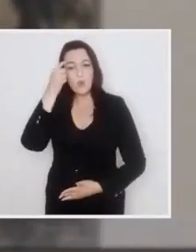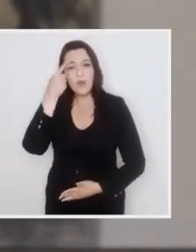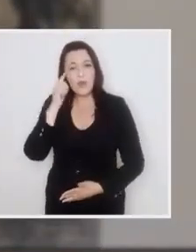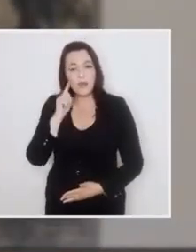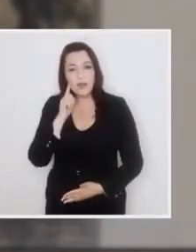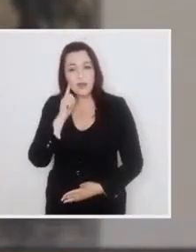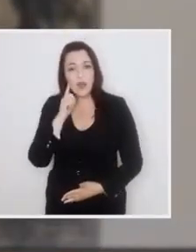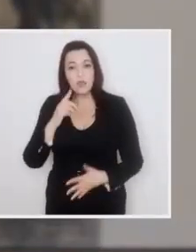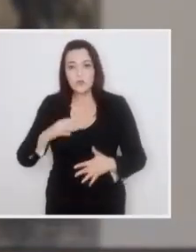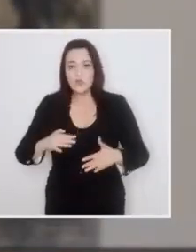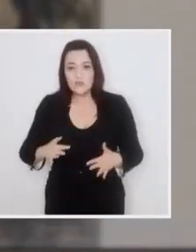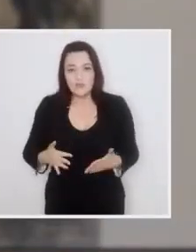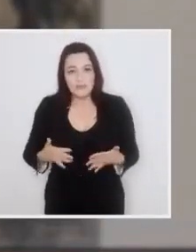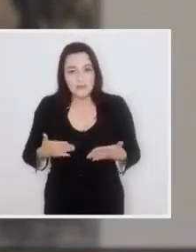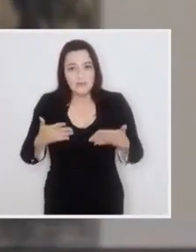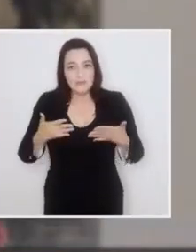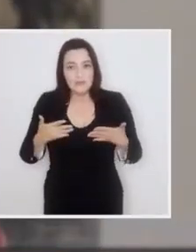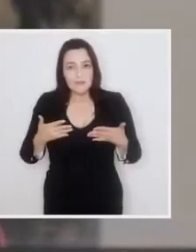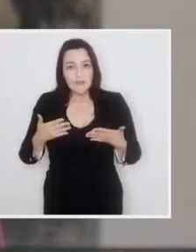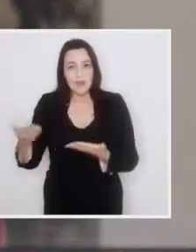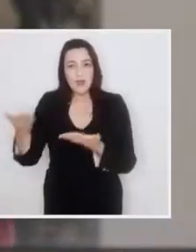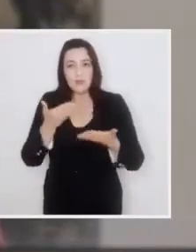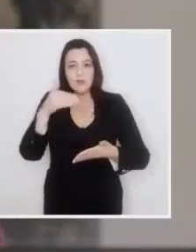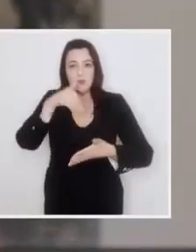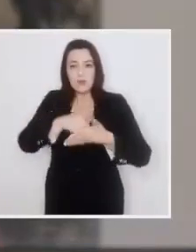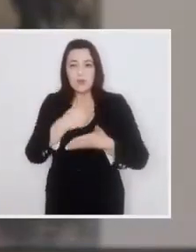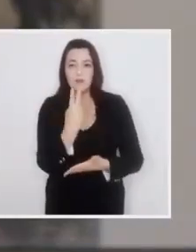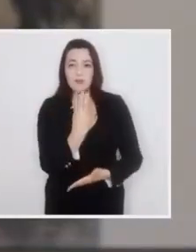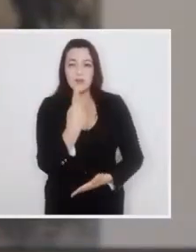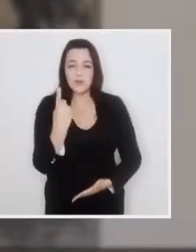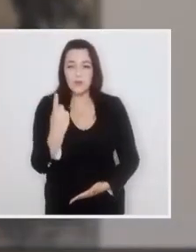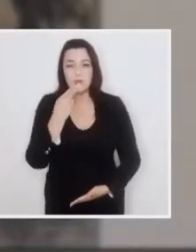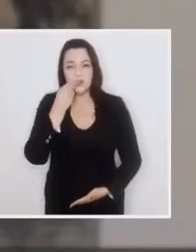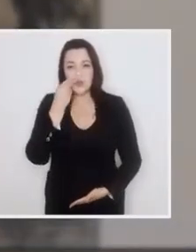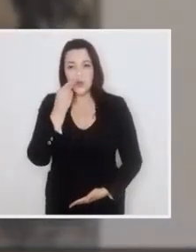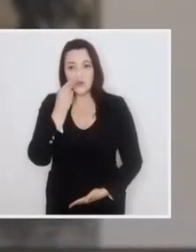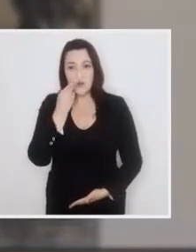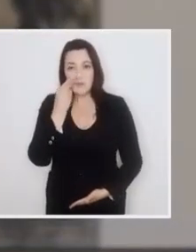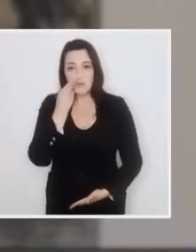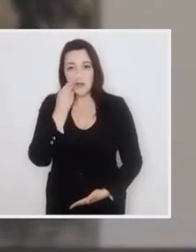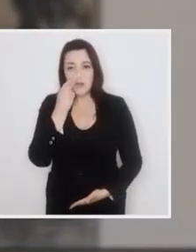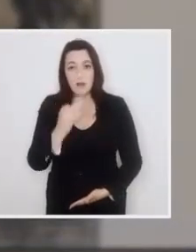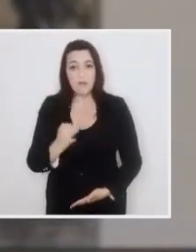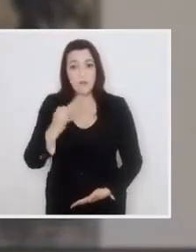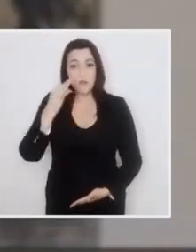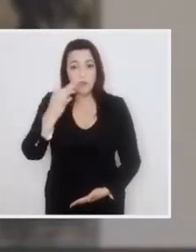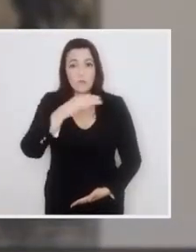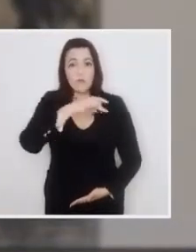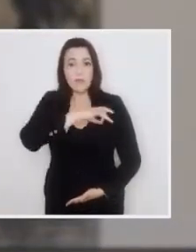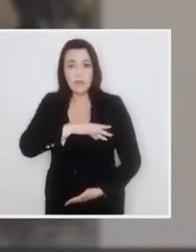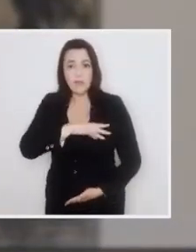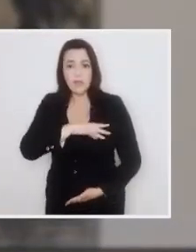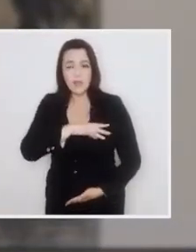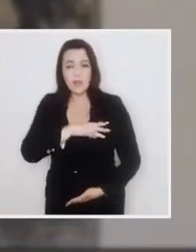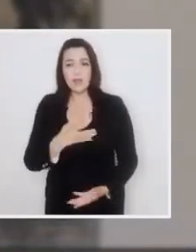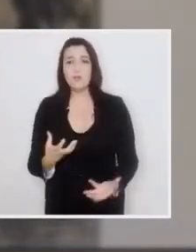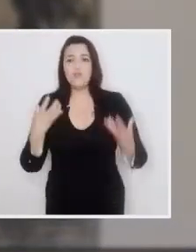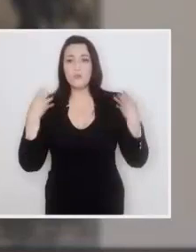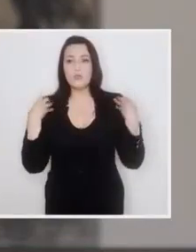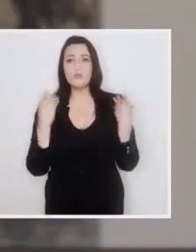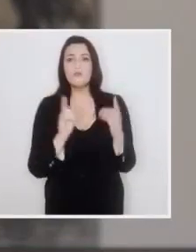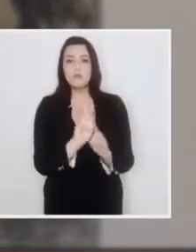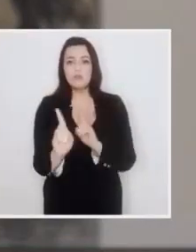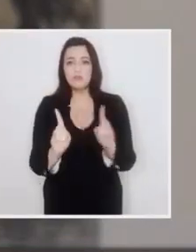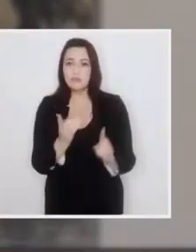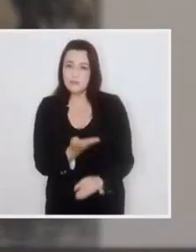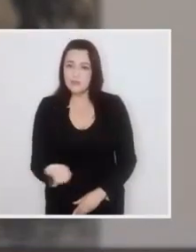heridas. Con ese espíritu, los invito a votar este 21 de noviembre, porque el futuro de Chile está en las manos de